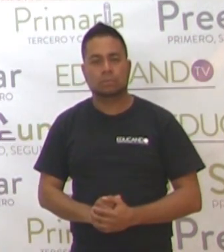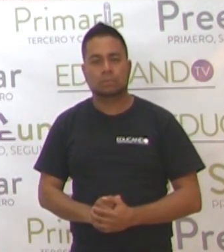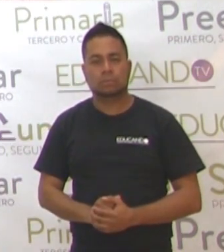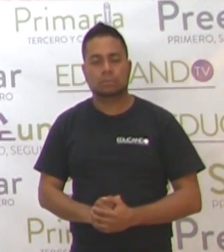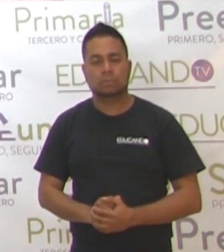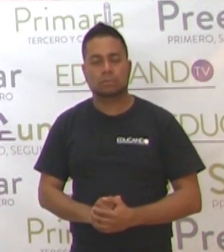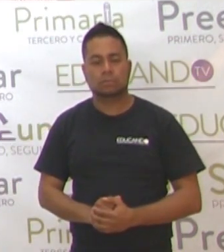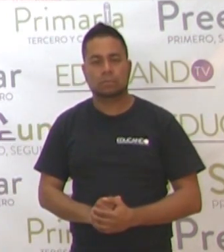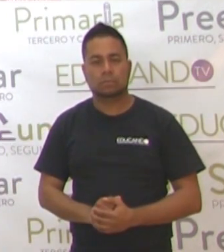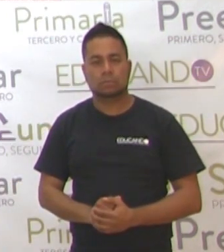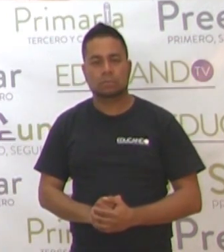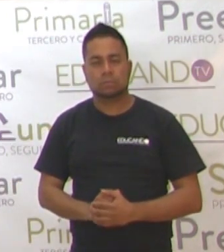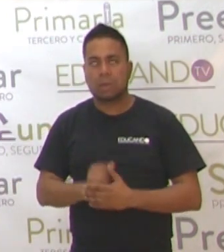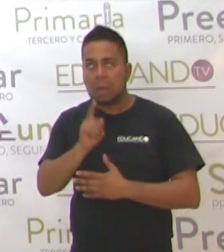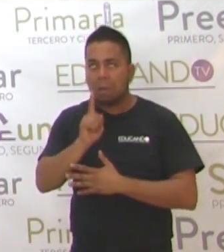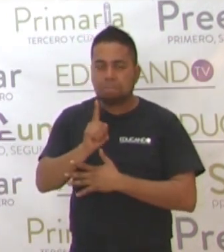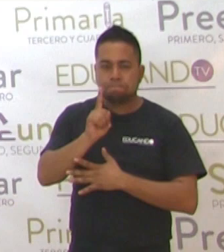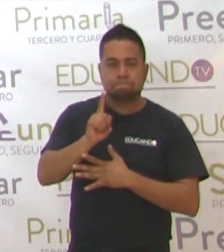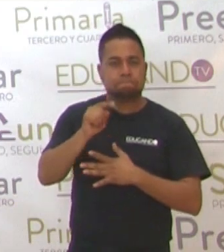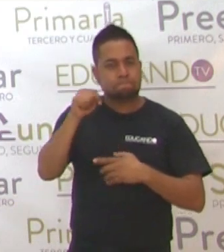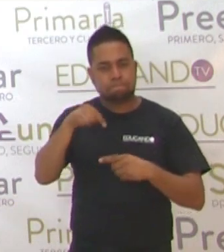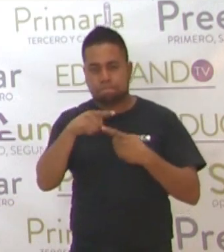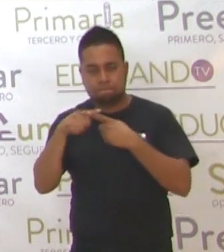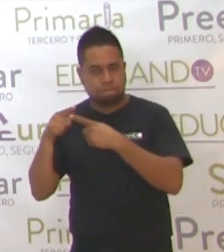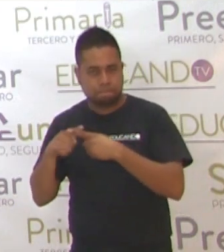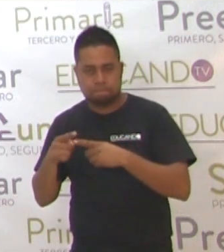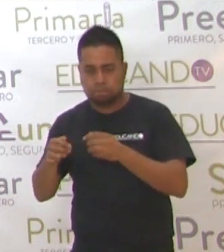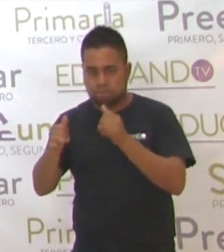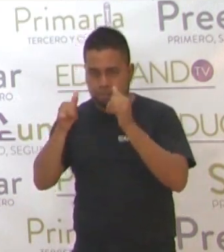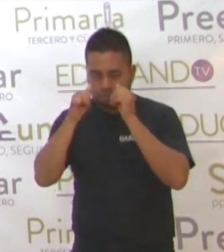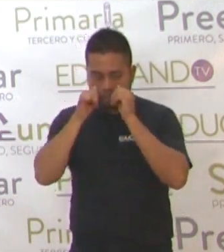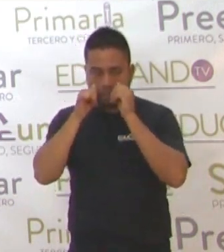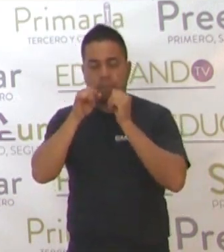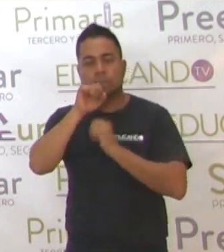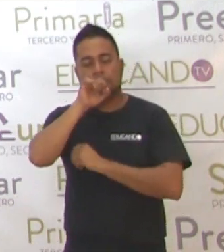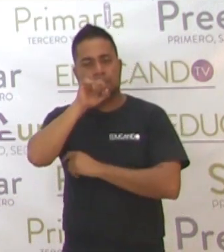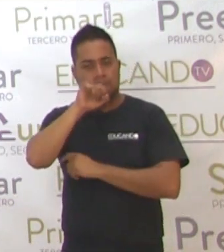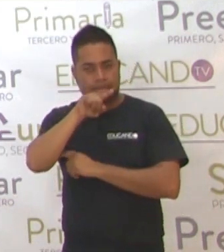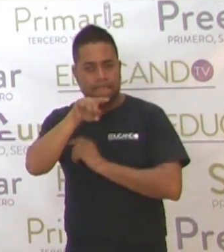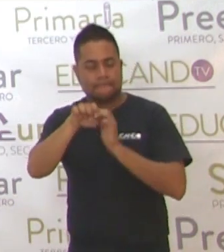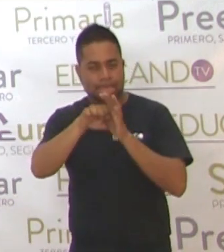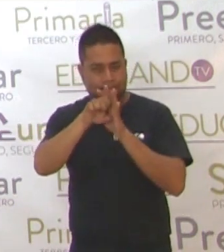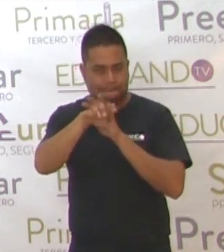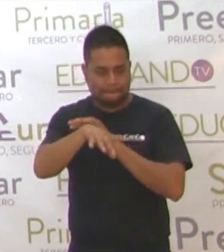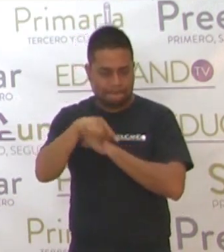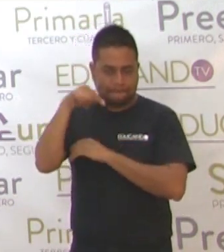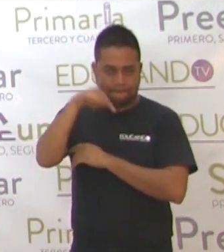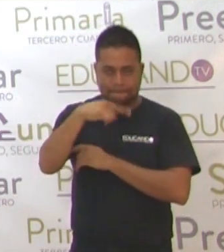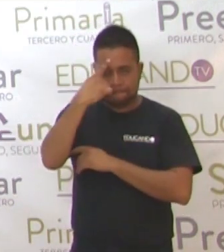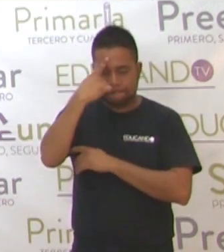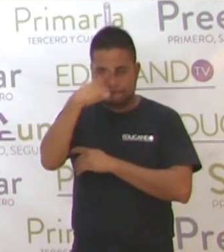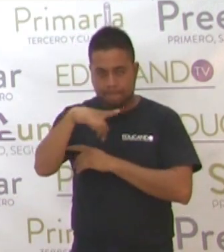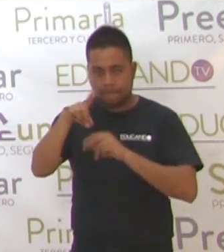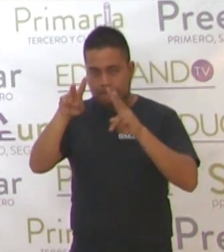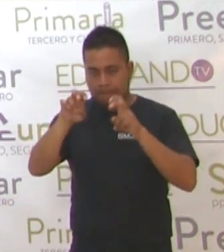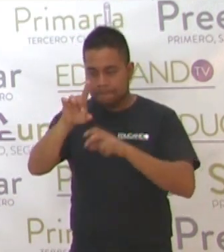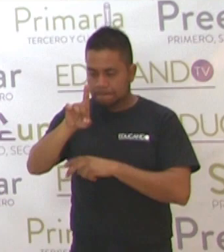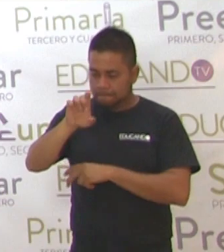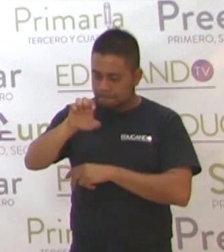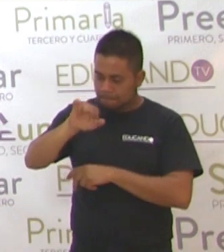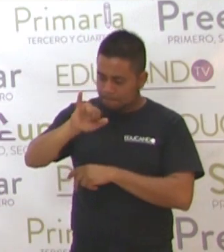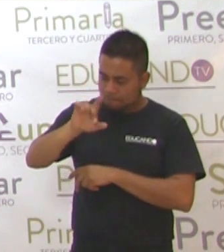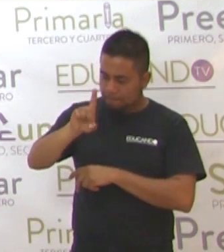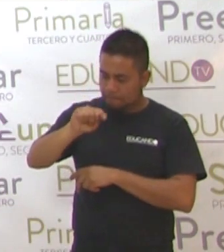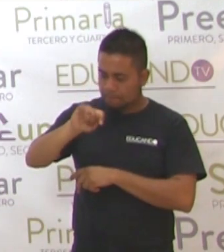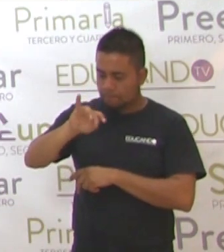allí bien mucha atención también porque en esta parte de los d existe tiempo nos